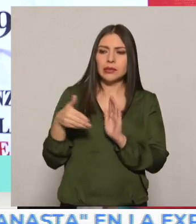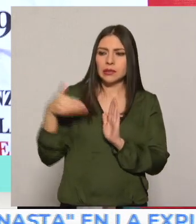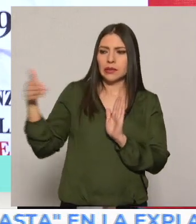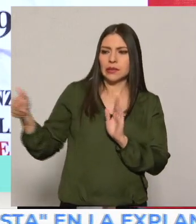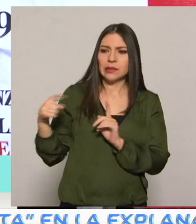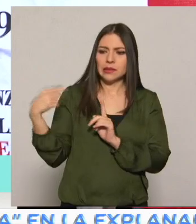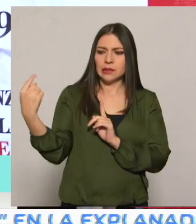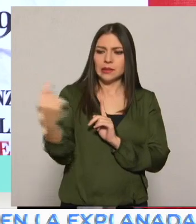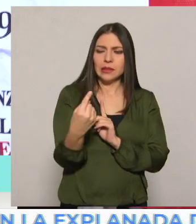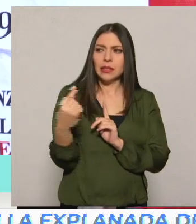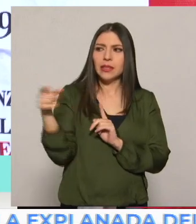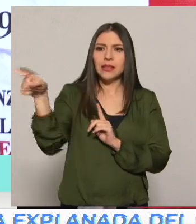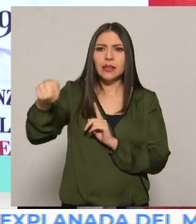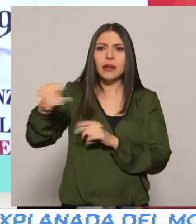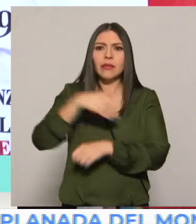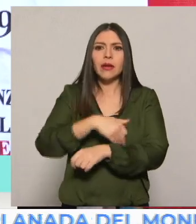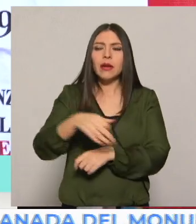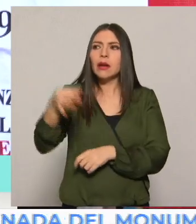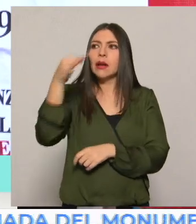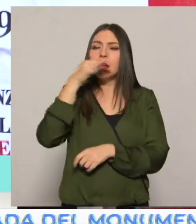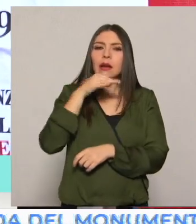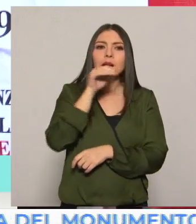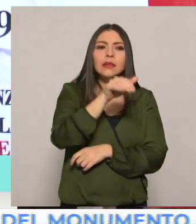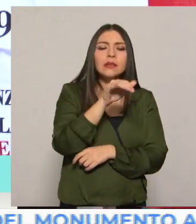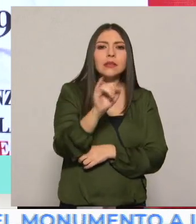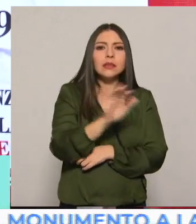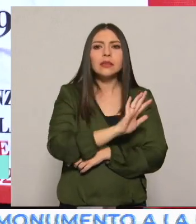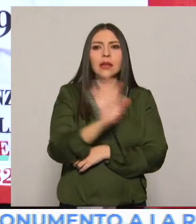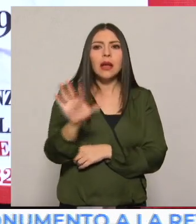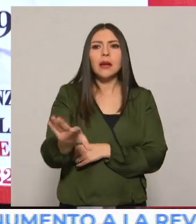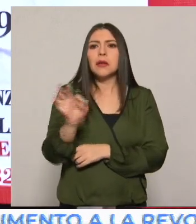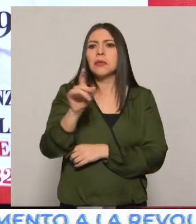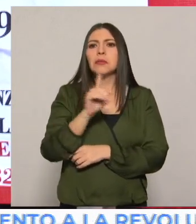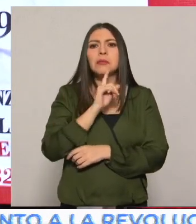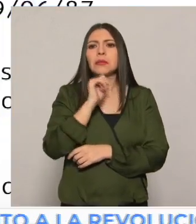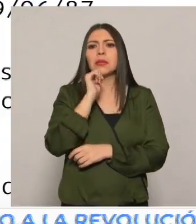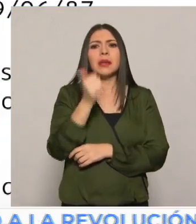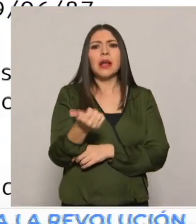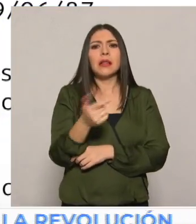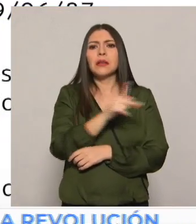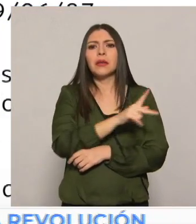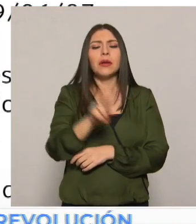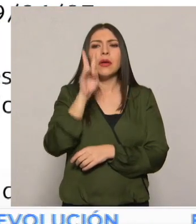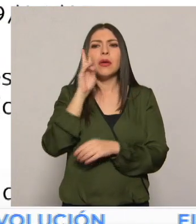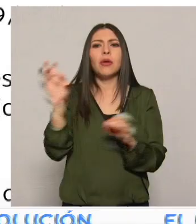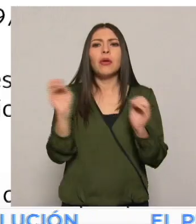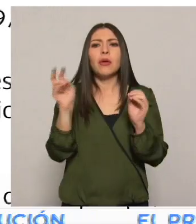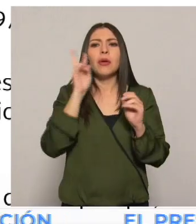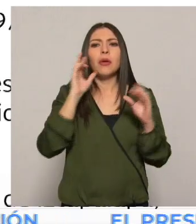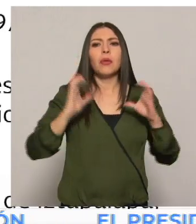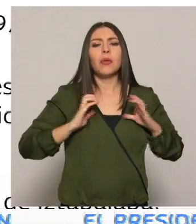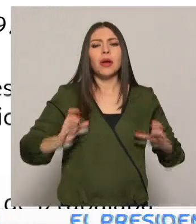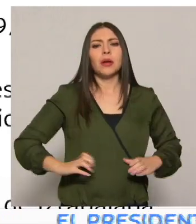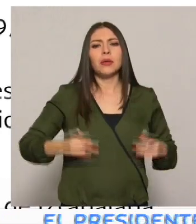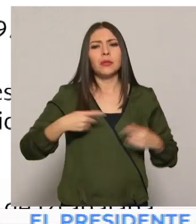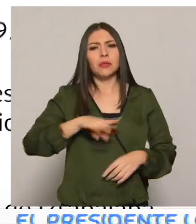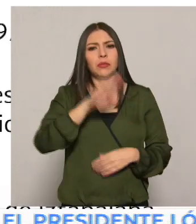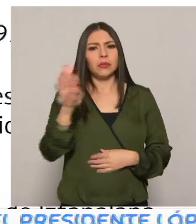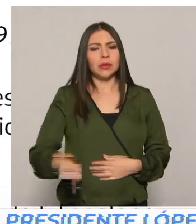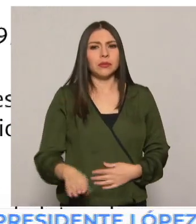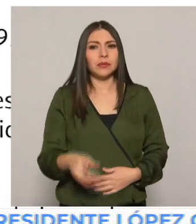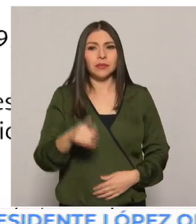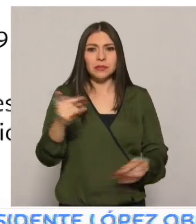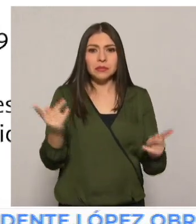decirme que ya lo encontraron. Nadie vio el cuerpo. La situación de este caso es incierta.